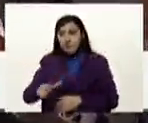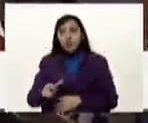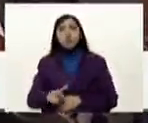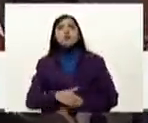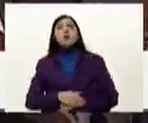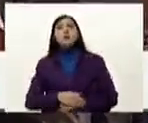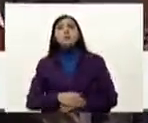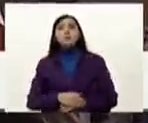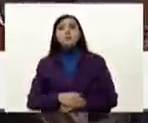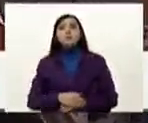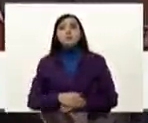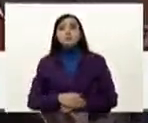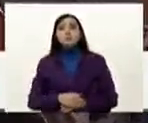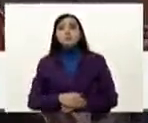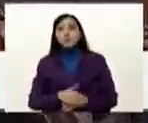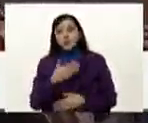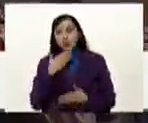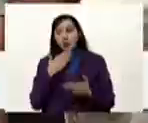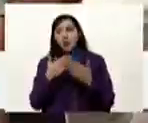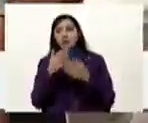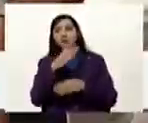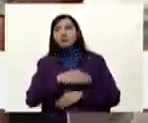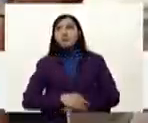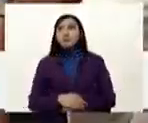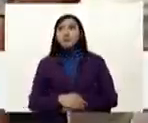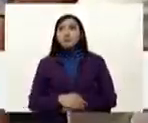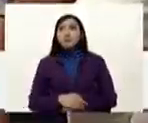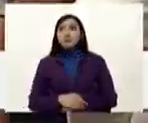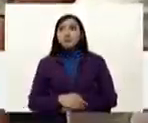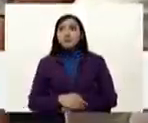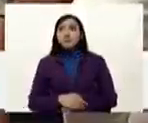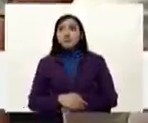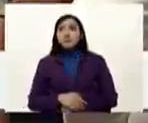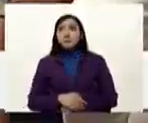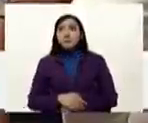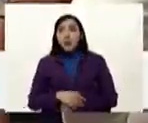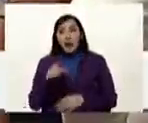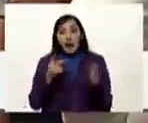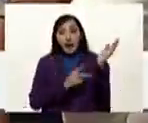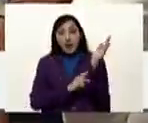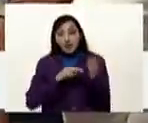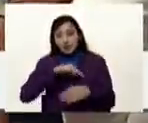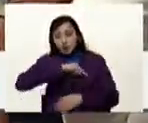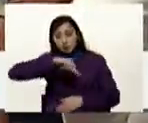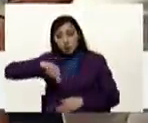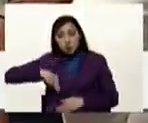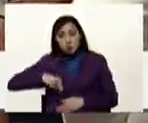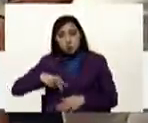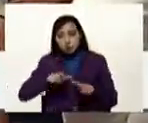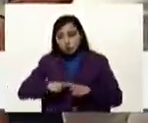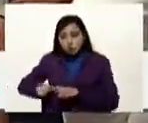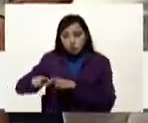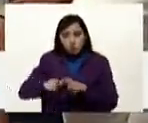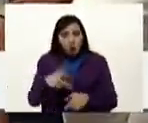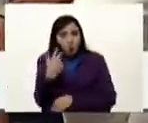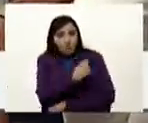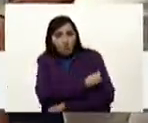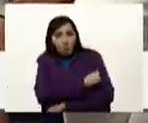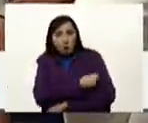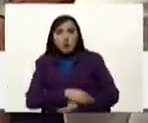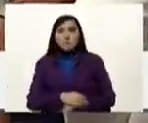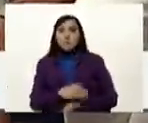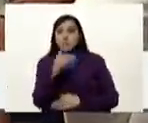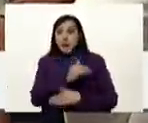la inmunidad rebaño, presidente. Gracias. Sí, bueno, presidente, aquí en La Vega nosotros estamos vacunando ya por encima de